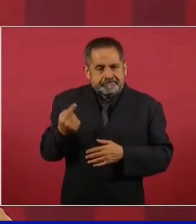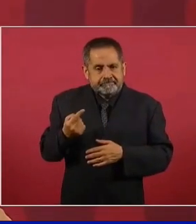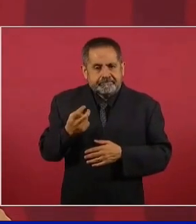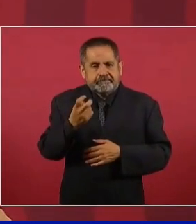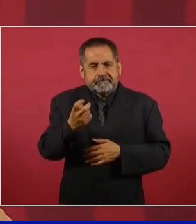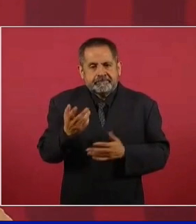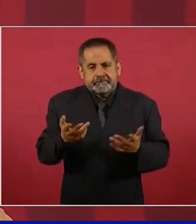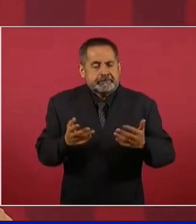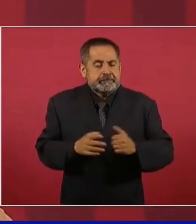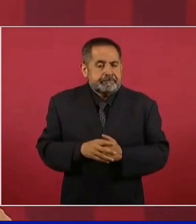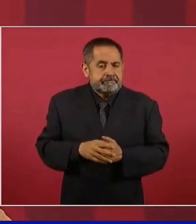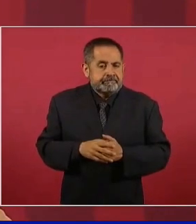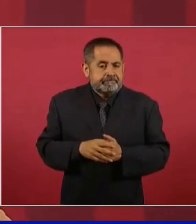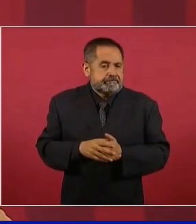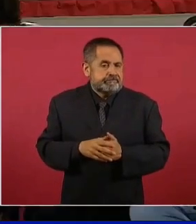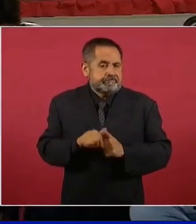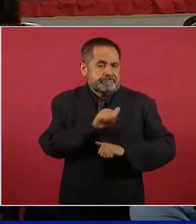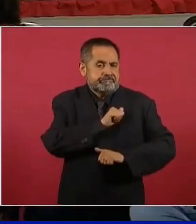el ejército